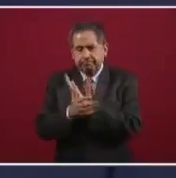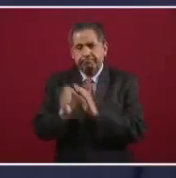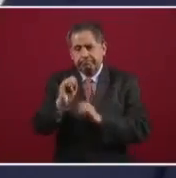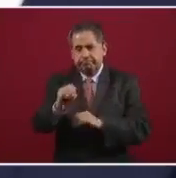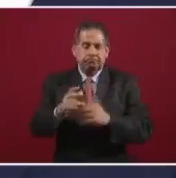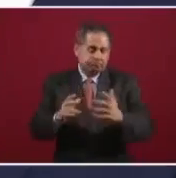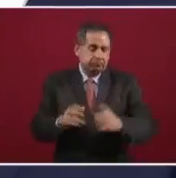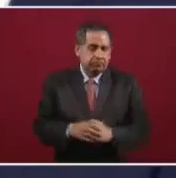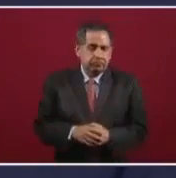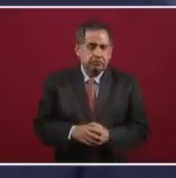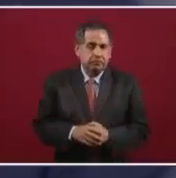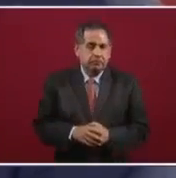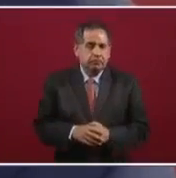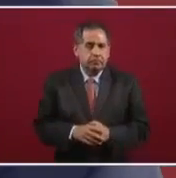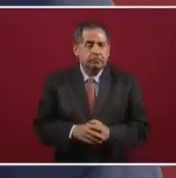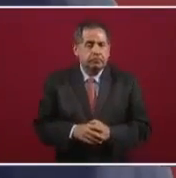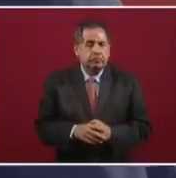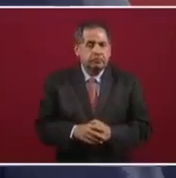Entonces,